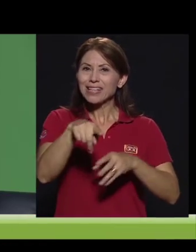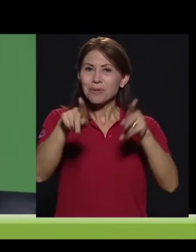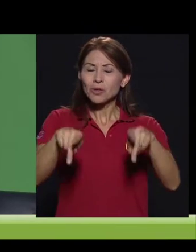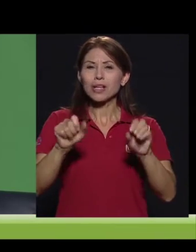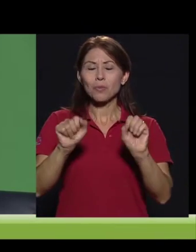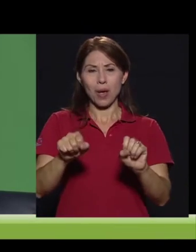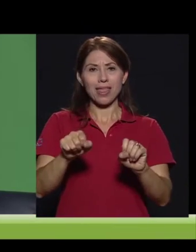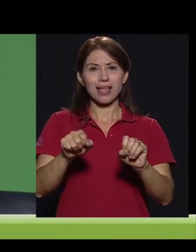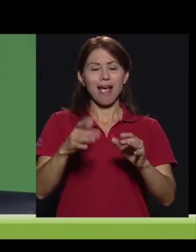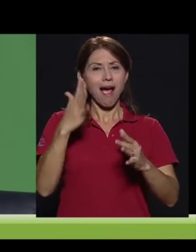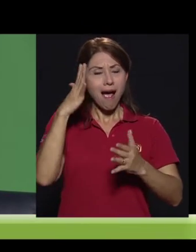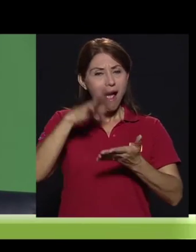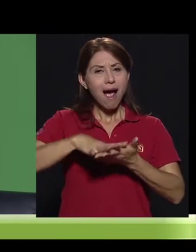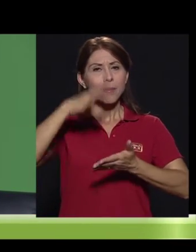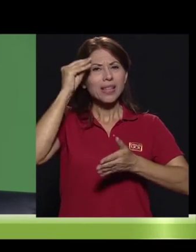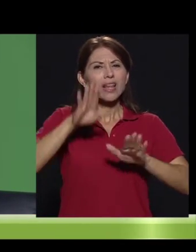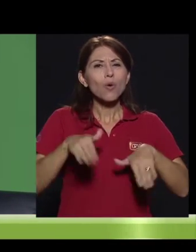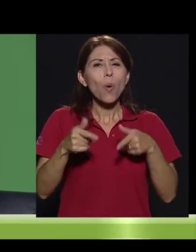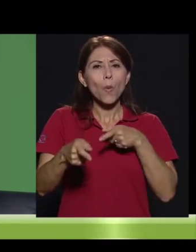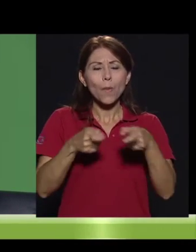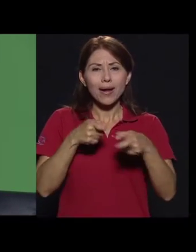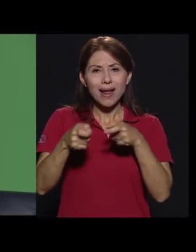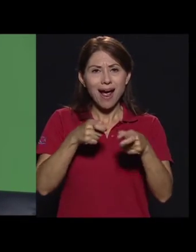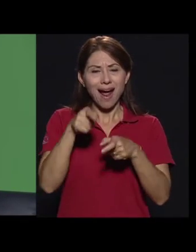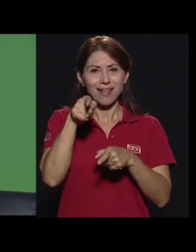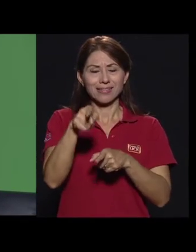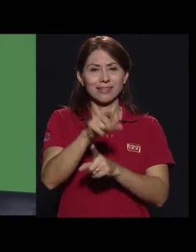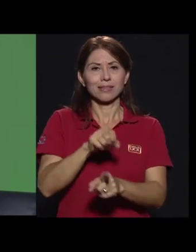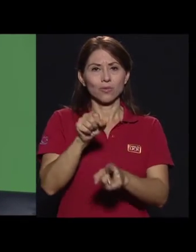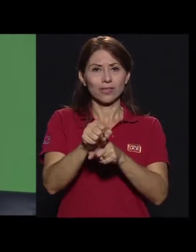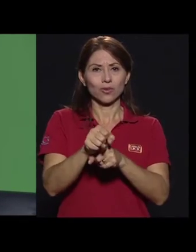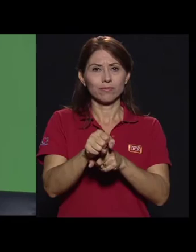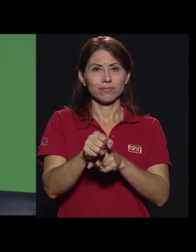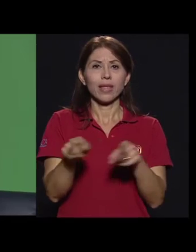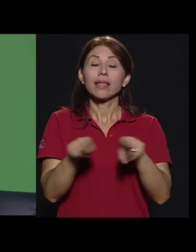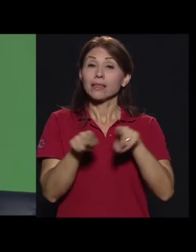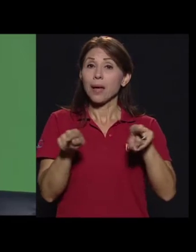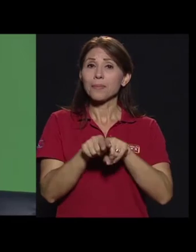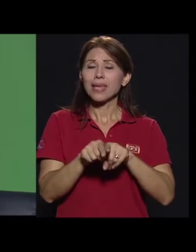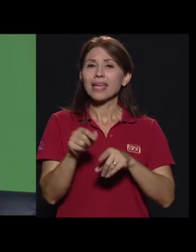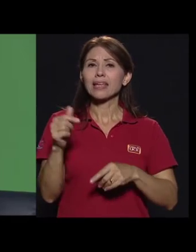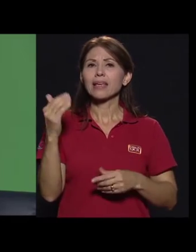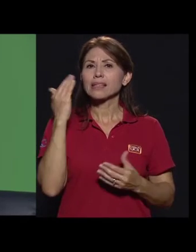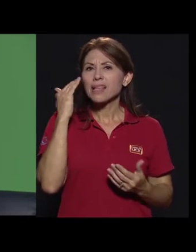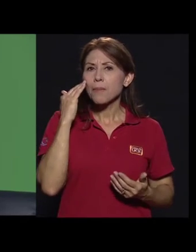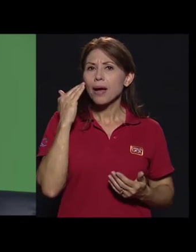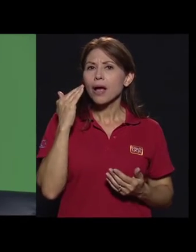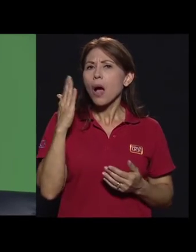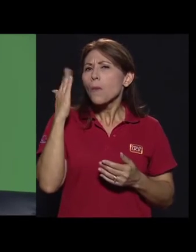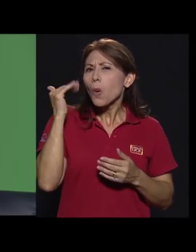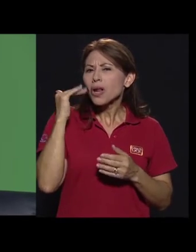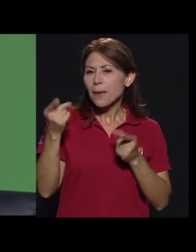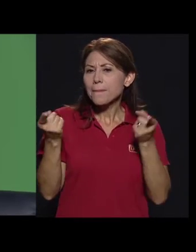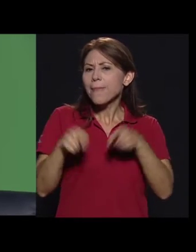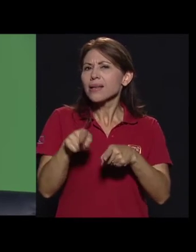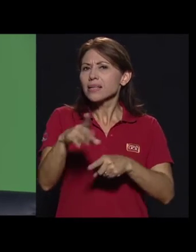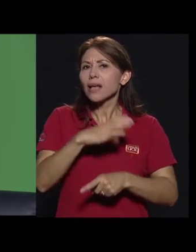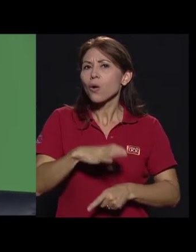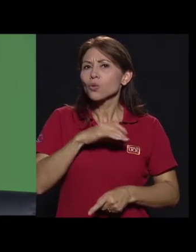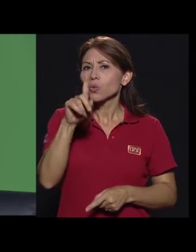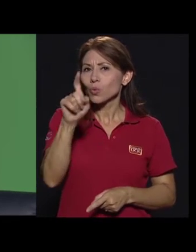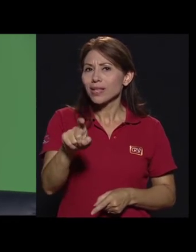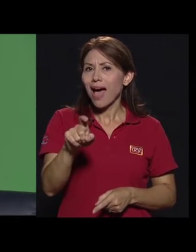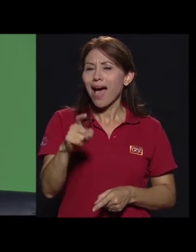agresión, o más importante todavía, conocer qué hace que detone esto para que no pase esta conducta.